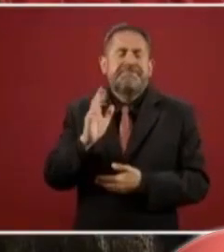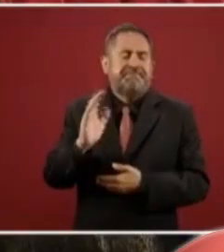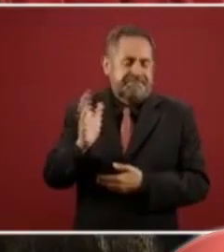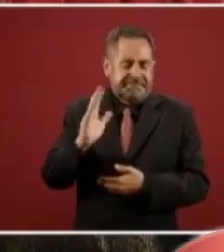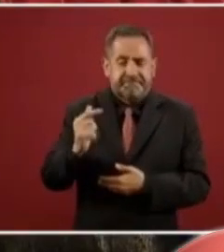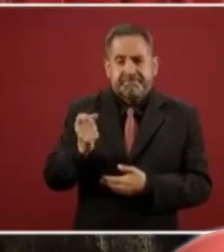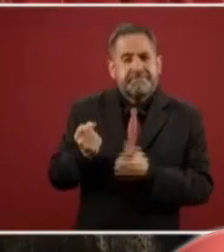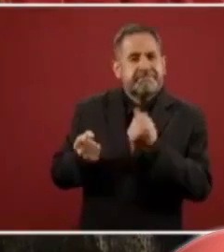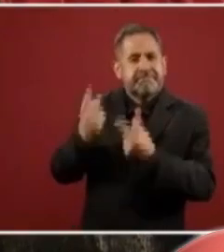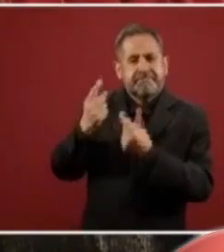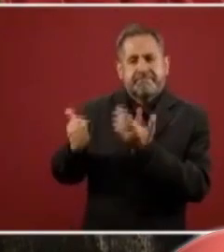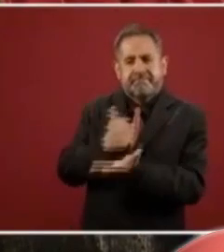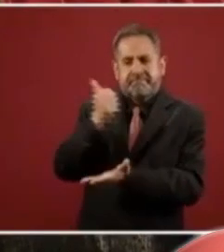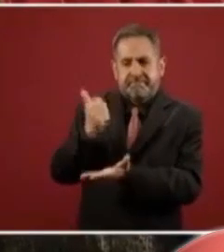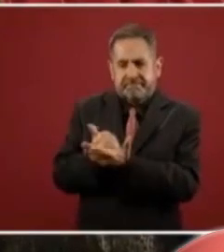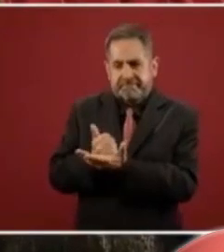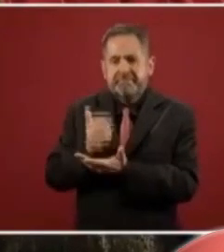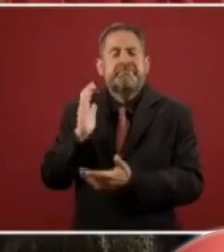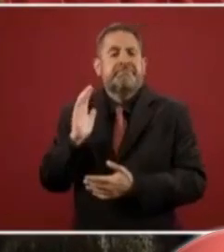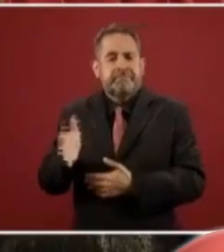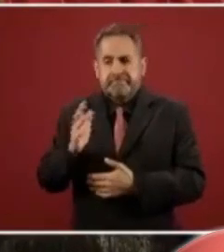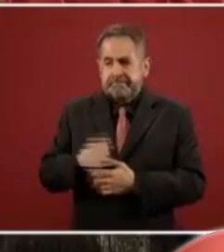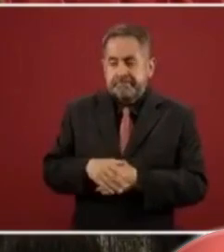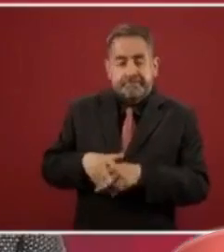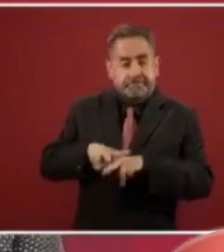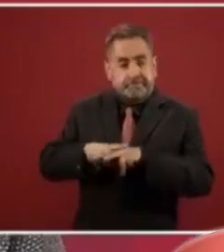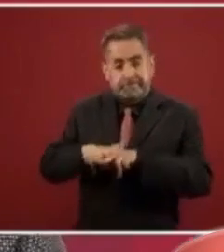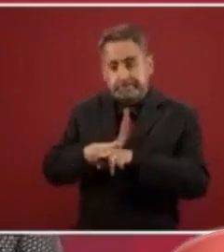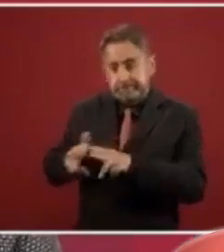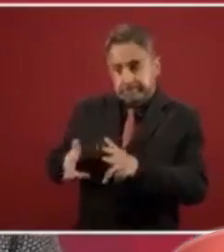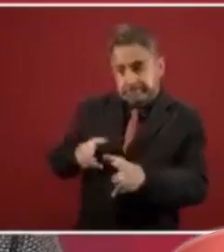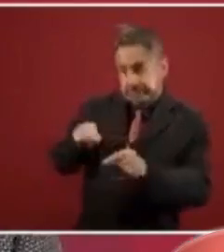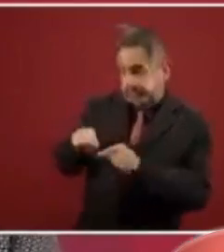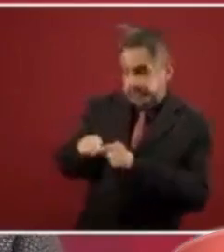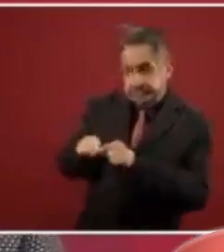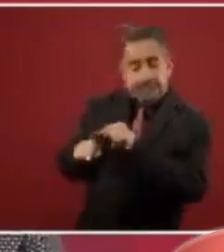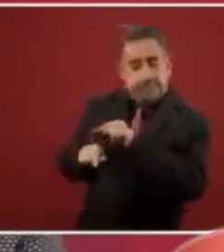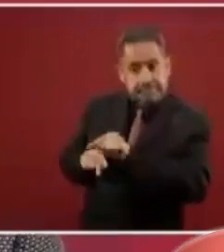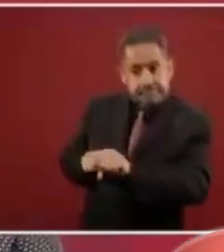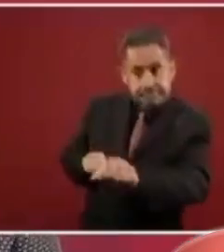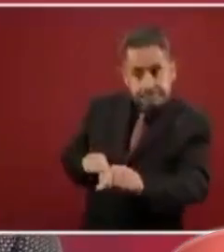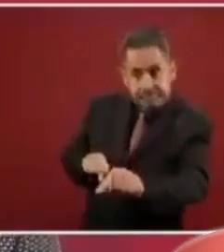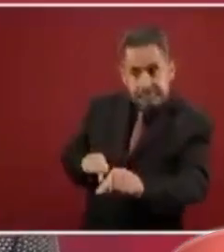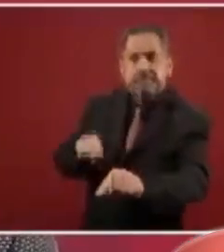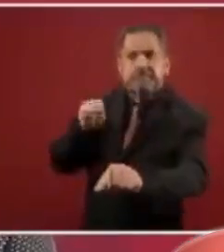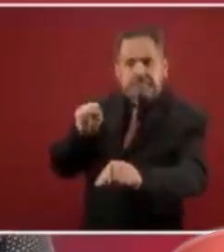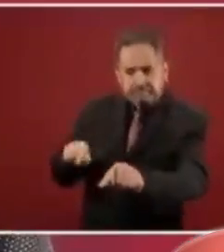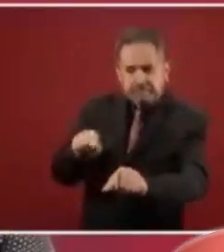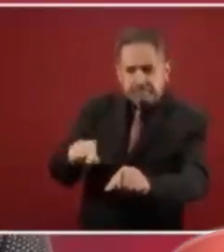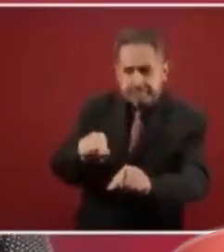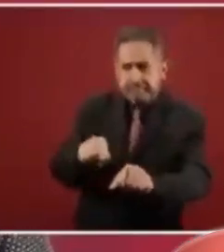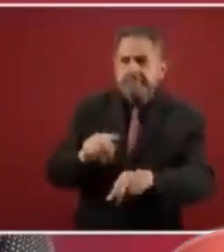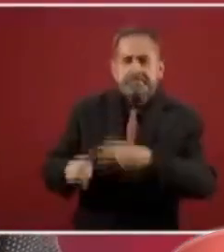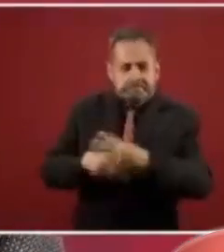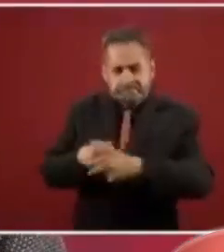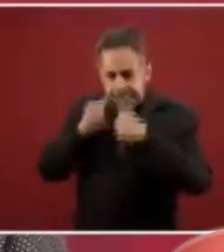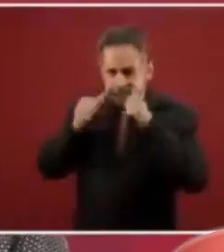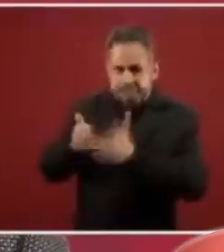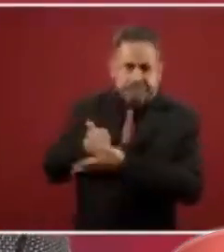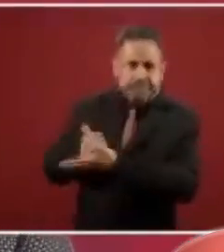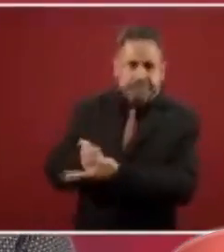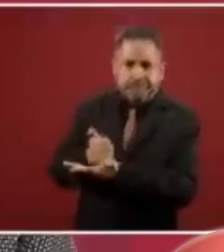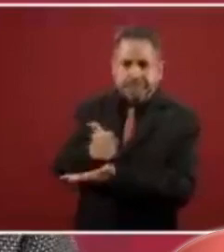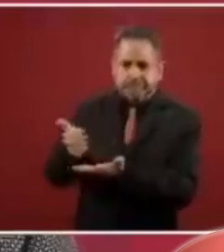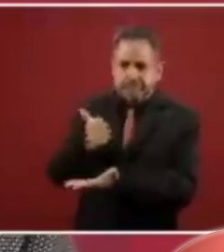ciudades que están, digamos, en la ruta del Tren Maya y que vamos a seguir y vamos a reforzar las acciones en este año